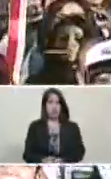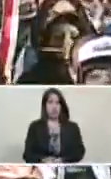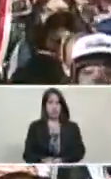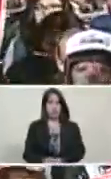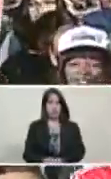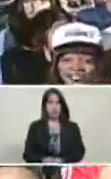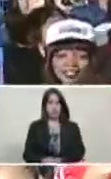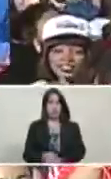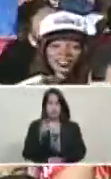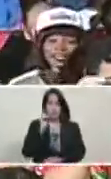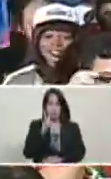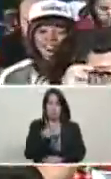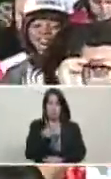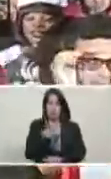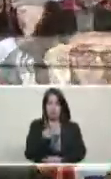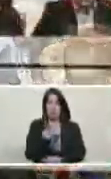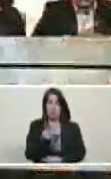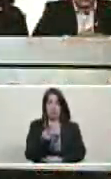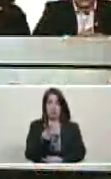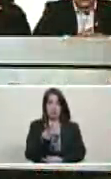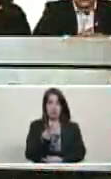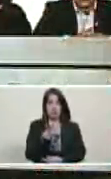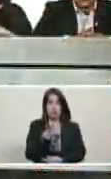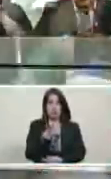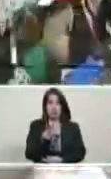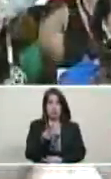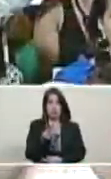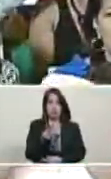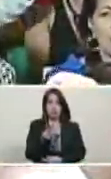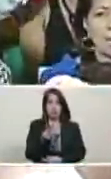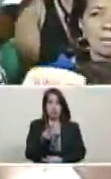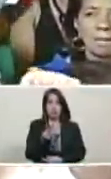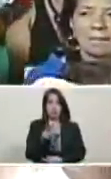y ustedes ven todo esto